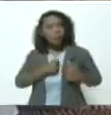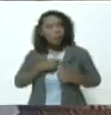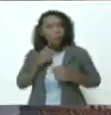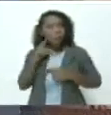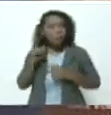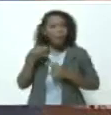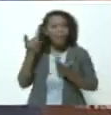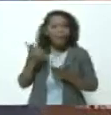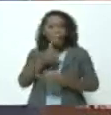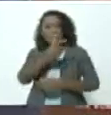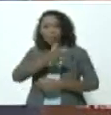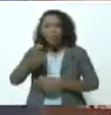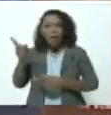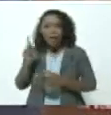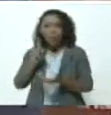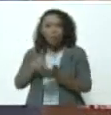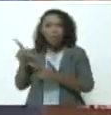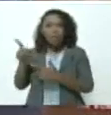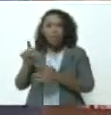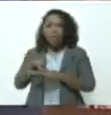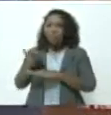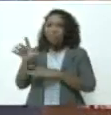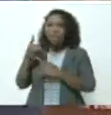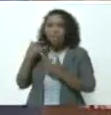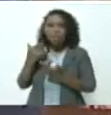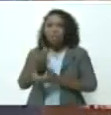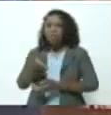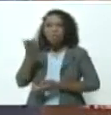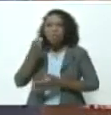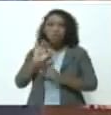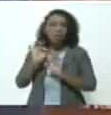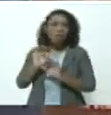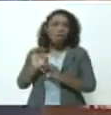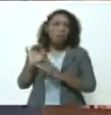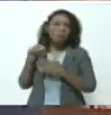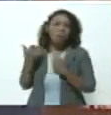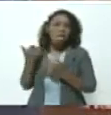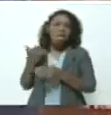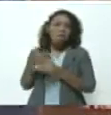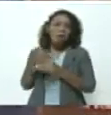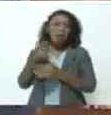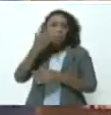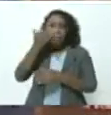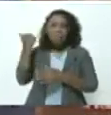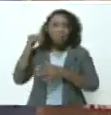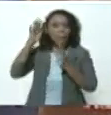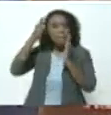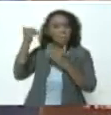ser simplemente una pared, un edificio frío y pasado.